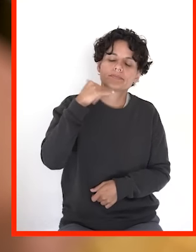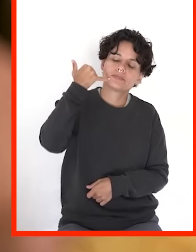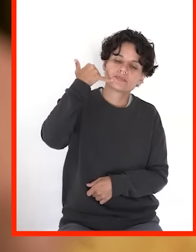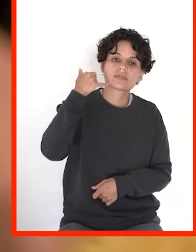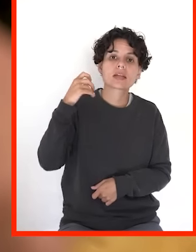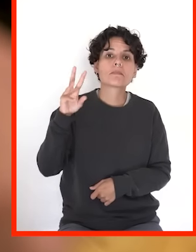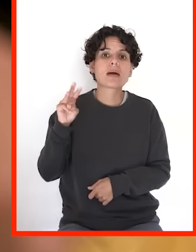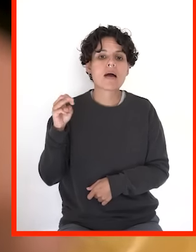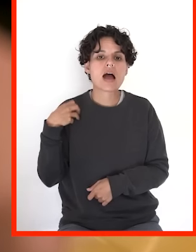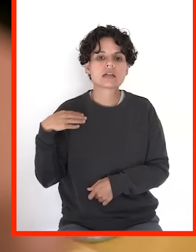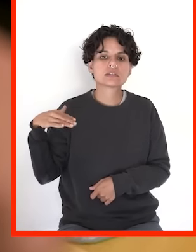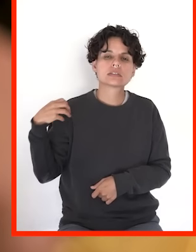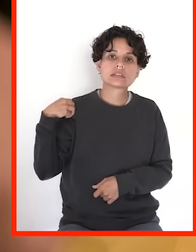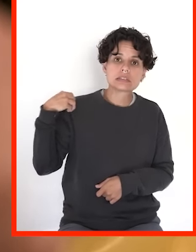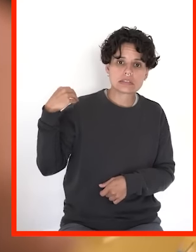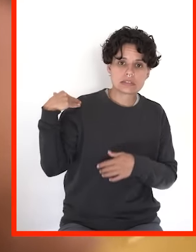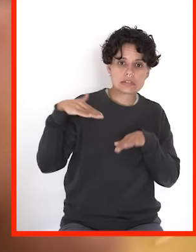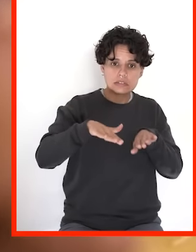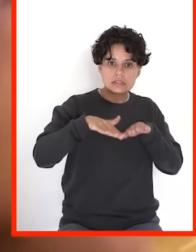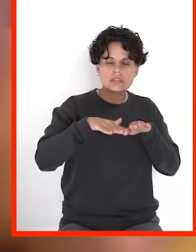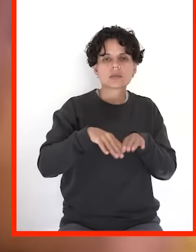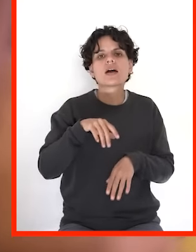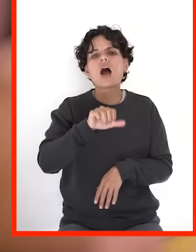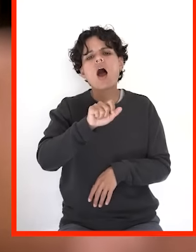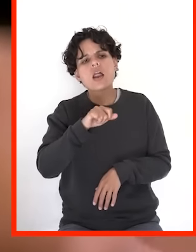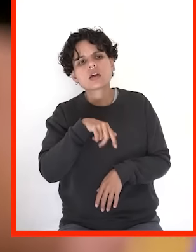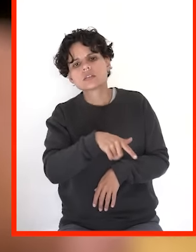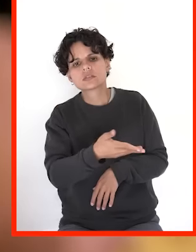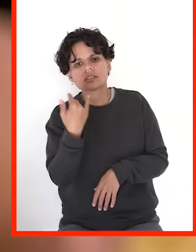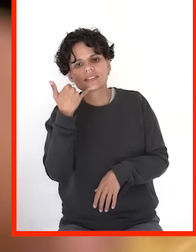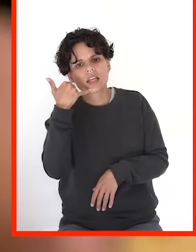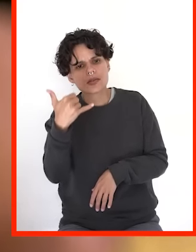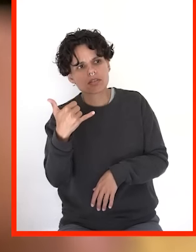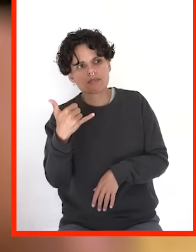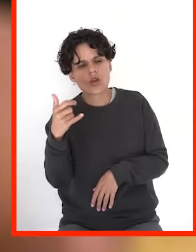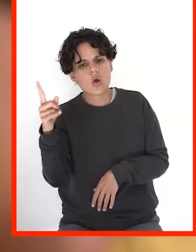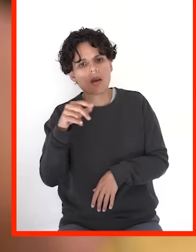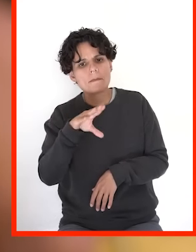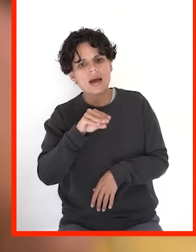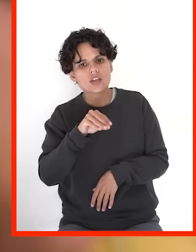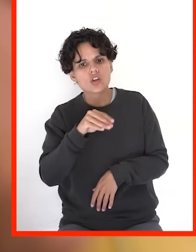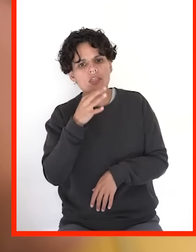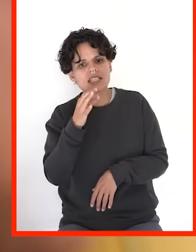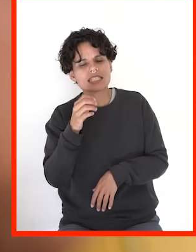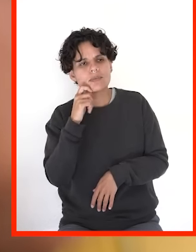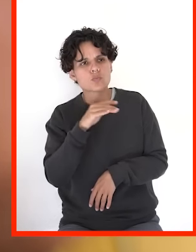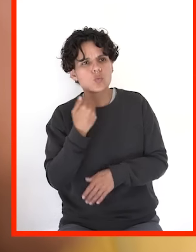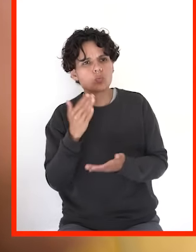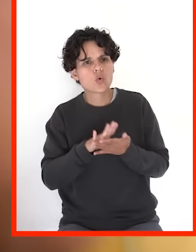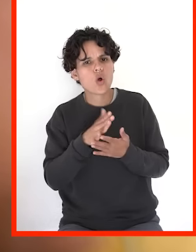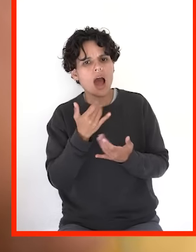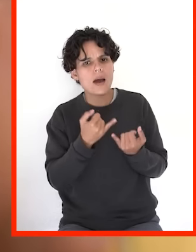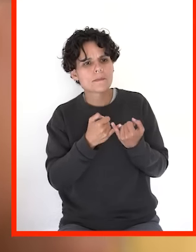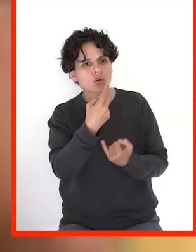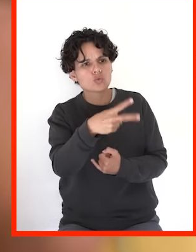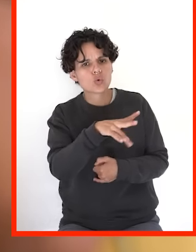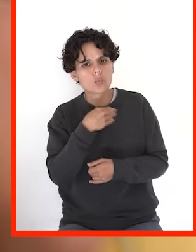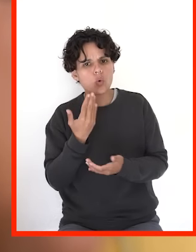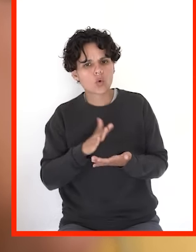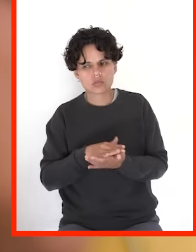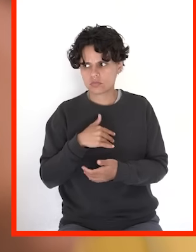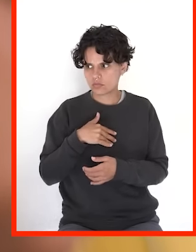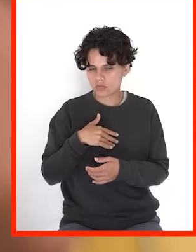pues. Y me dice, Ale, oye, te llama por teléfono el Pato. Dice que falleció un amigo tuyo.